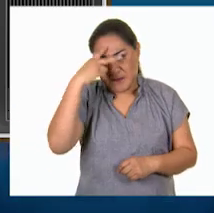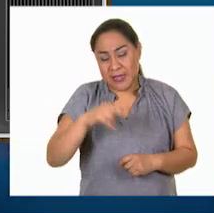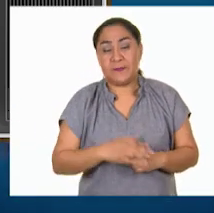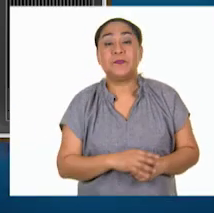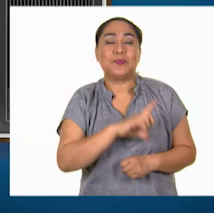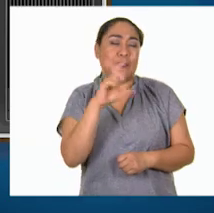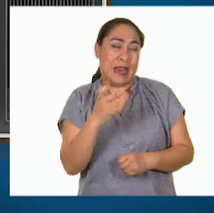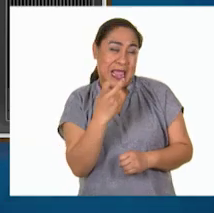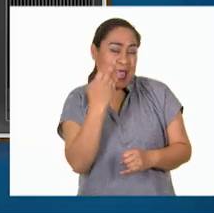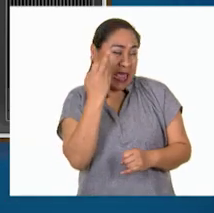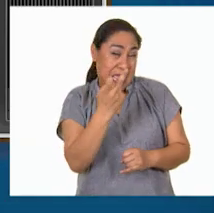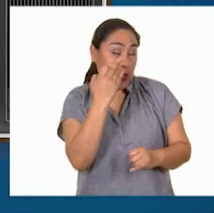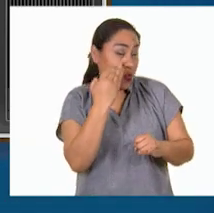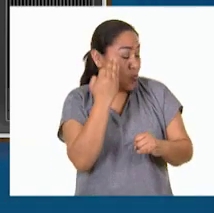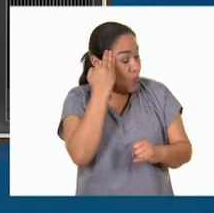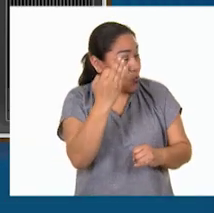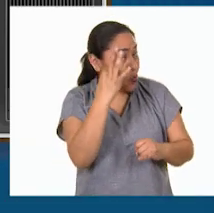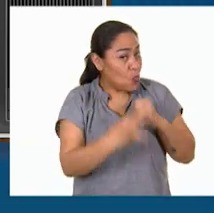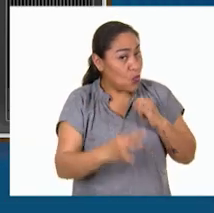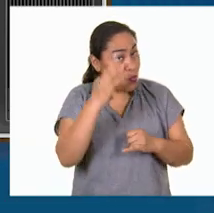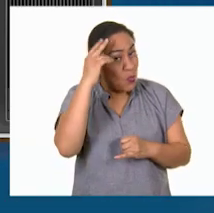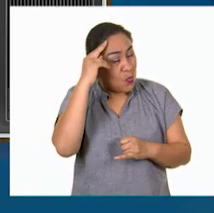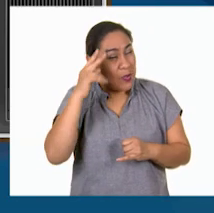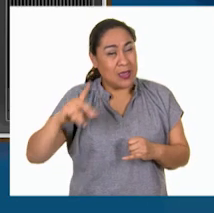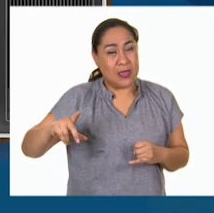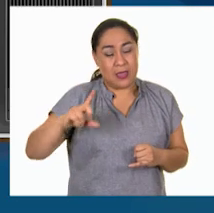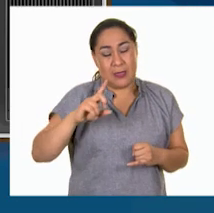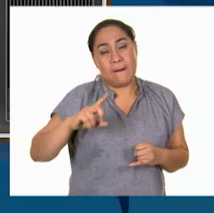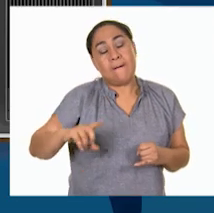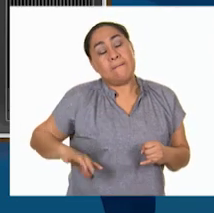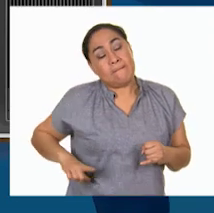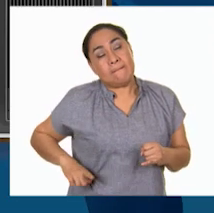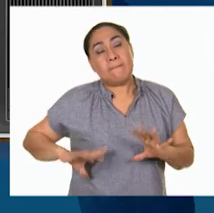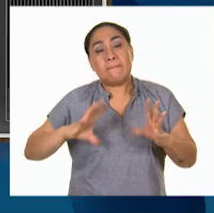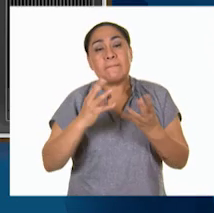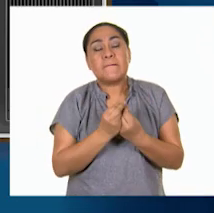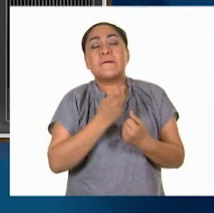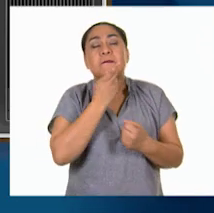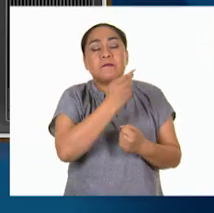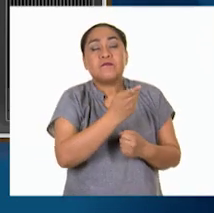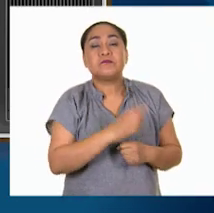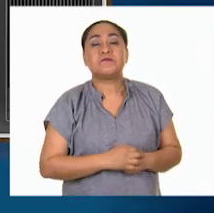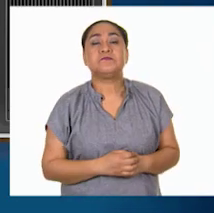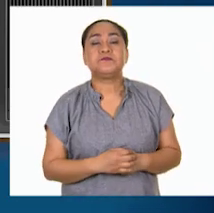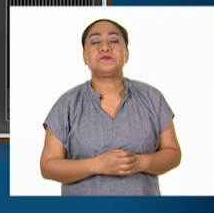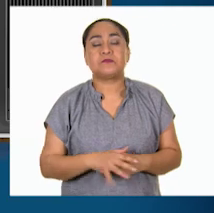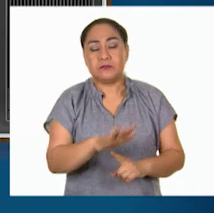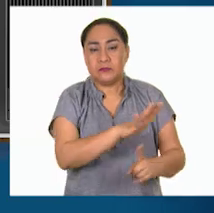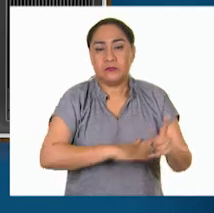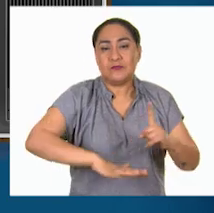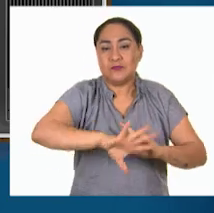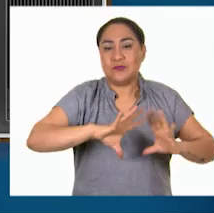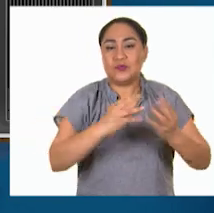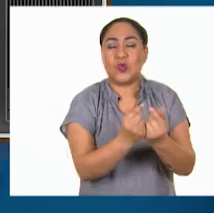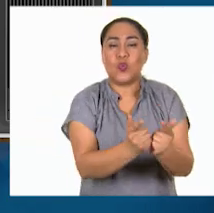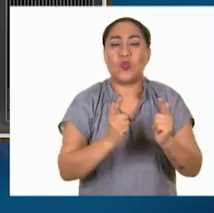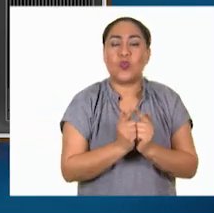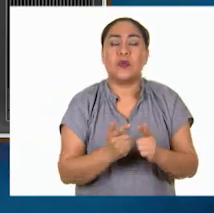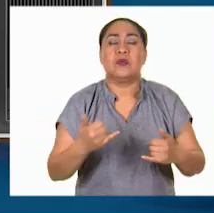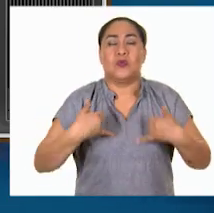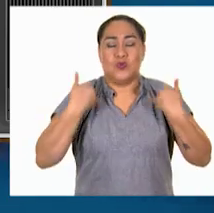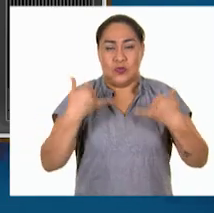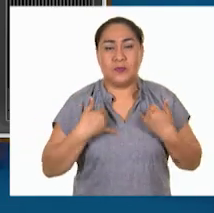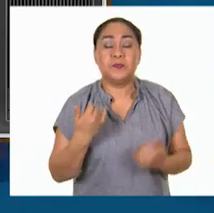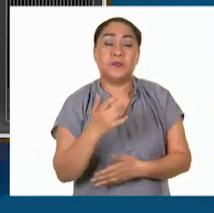años del gobierno de Díaz, hubo un grupo de jóvenes que formaron en la Ciudad de México el Ateneo de la Juventud.